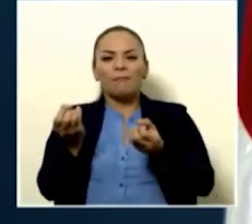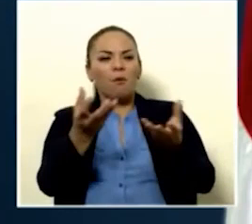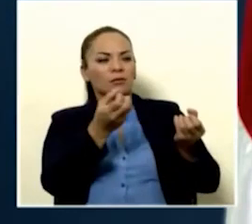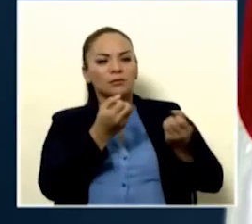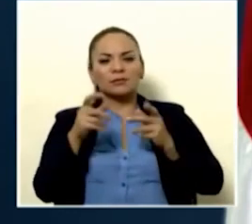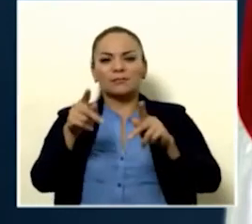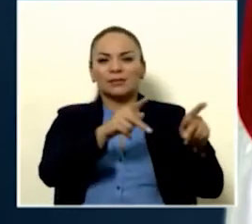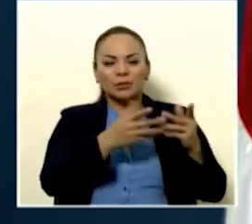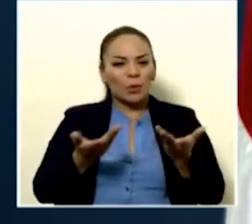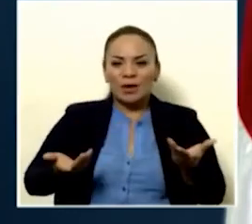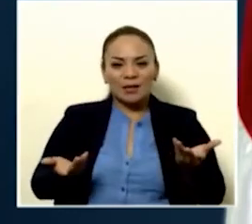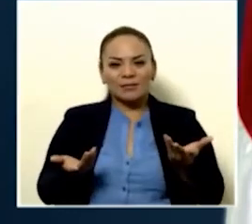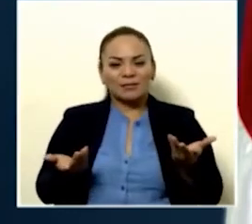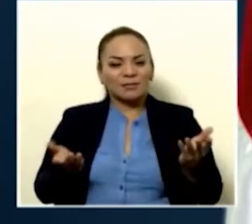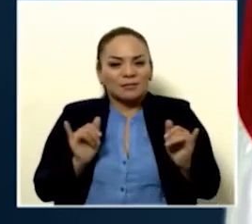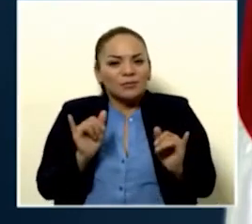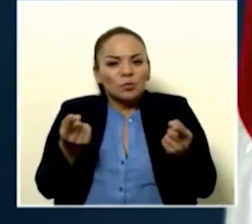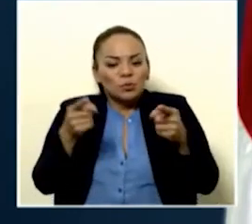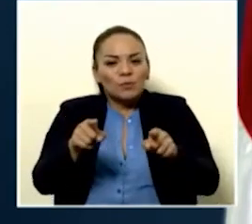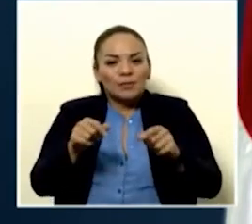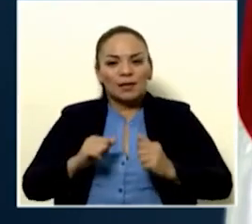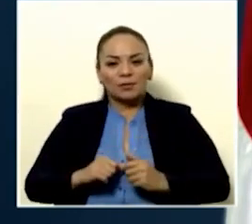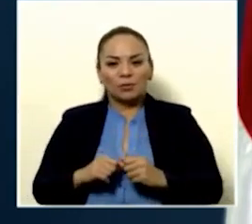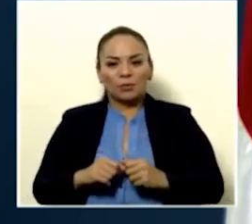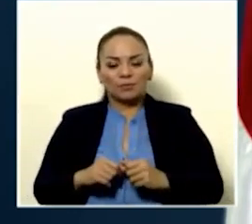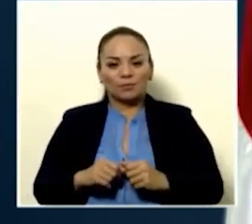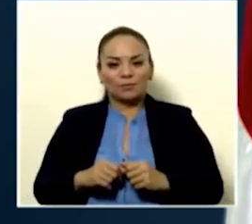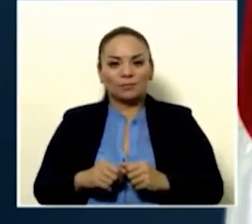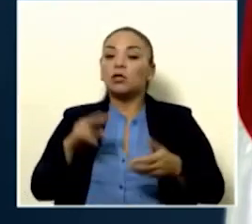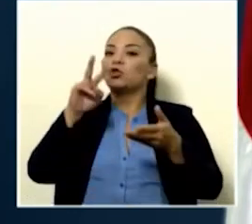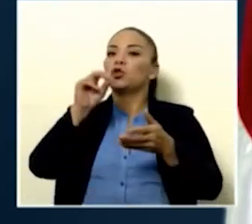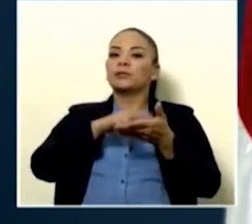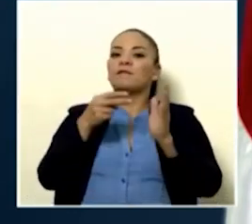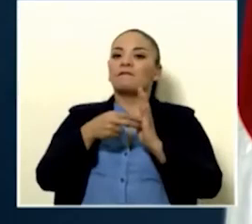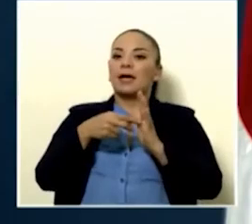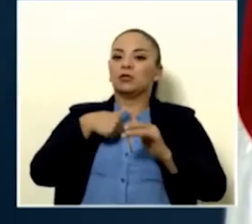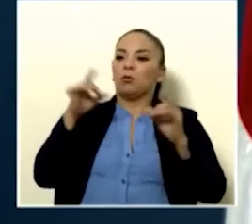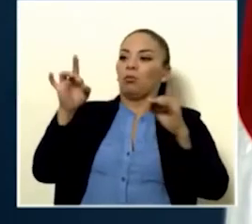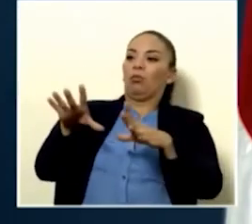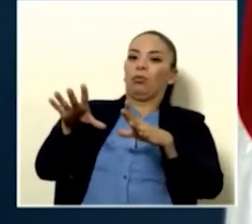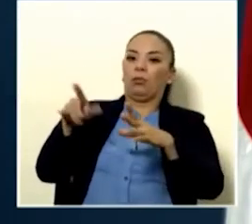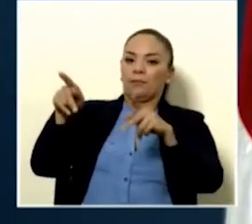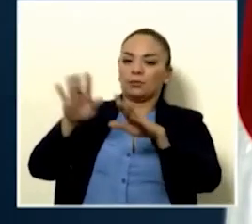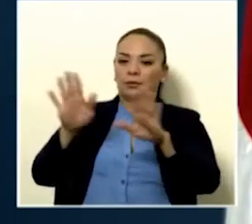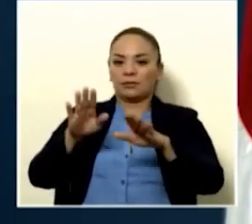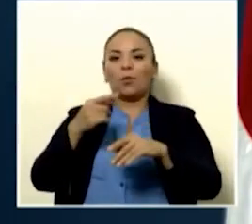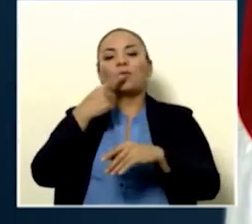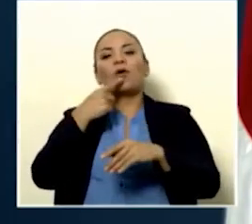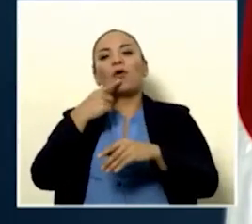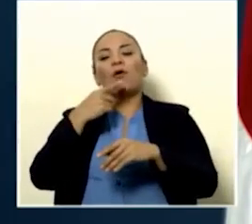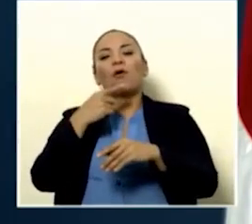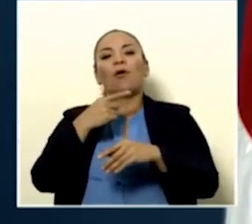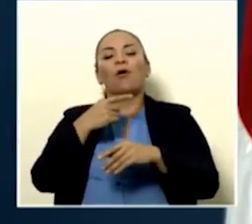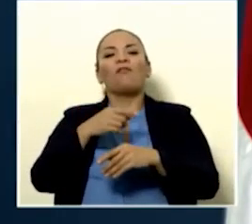personas. Así de fácil. Esto no tiene nada que ver con xenofobia, como han hecho la FEUNA, la